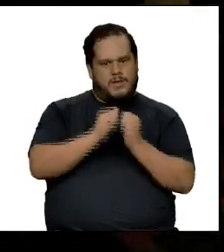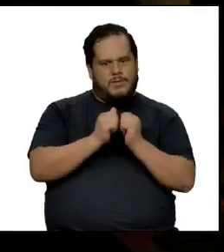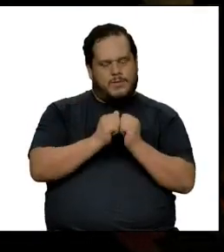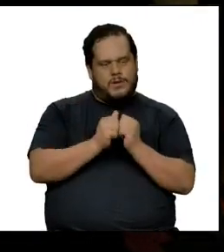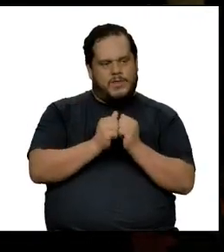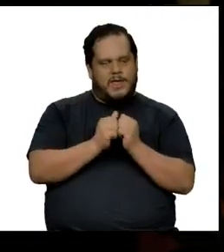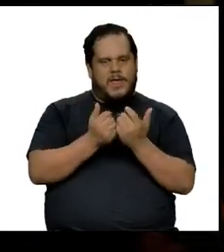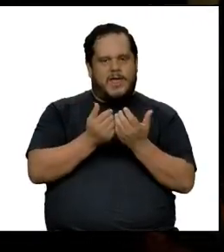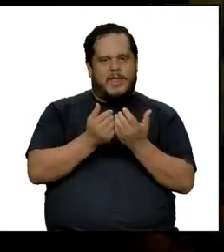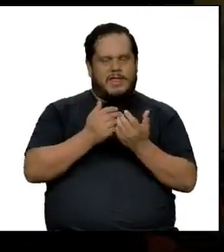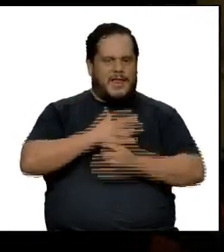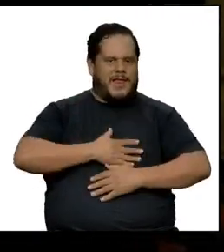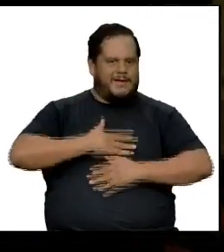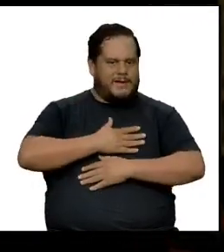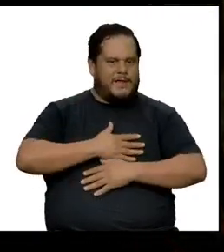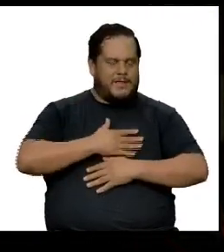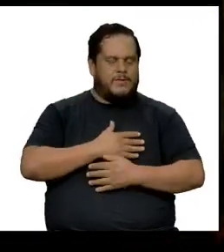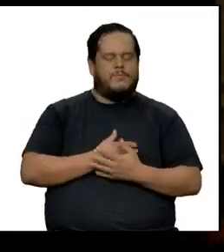la recreación,